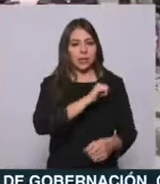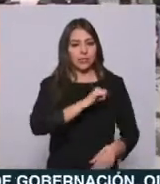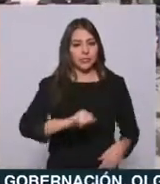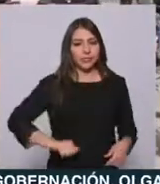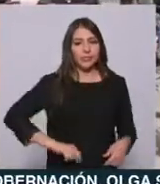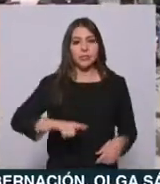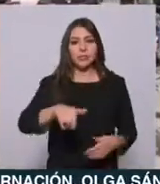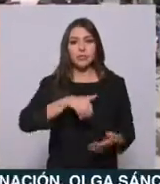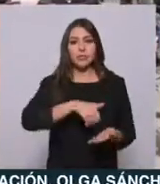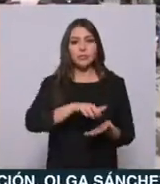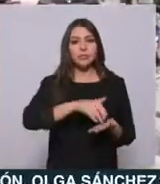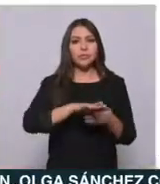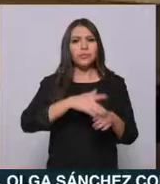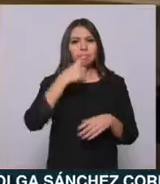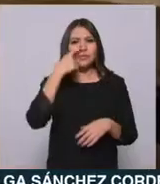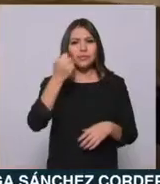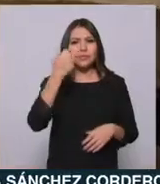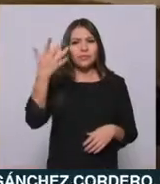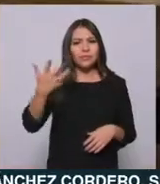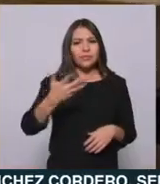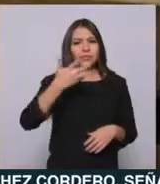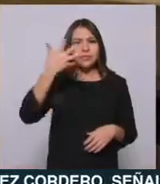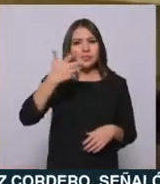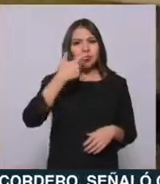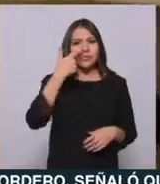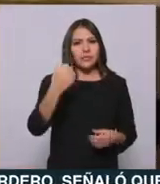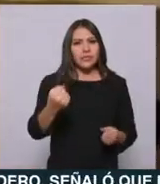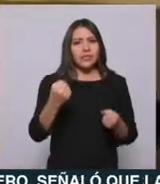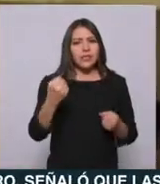evacuados debido a un fuerte olor a gas.